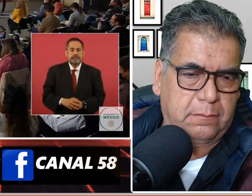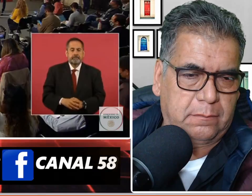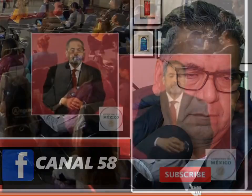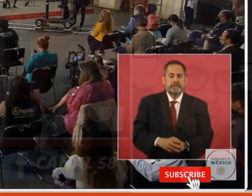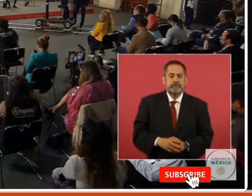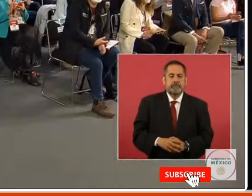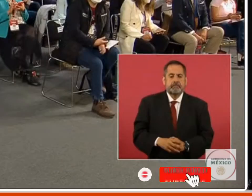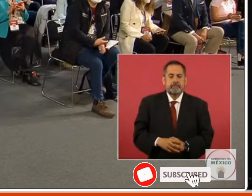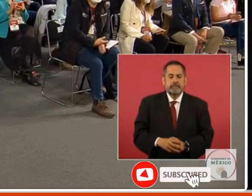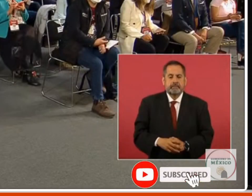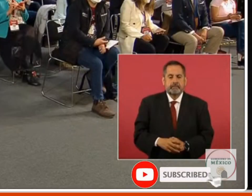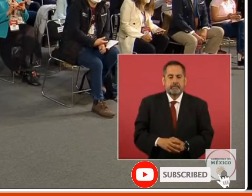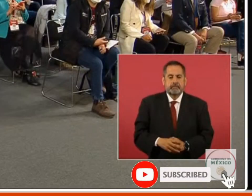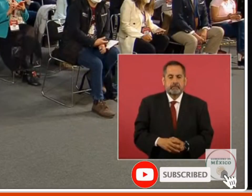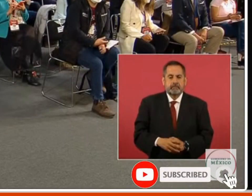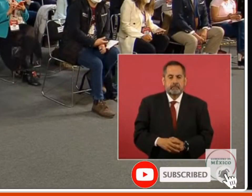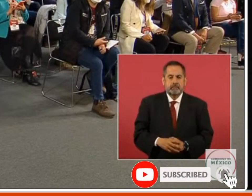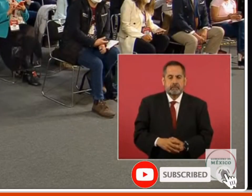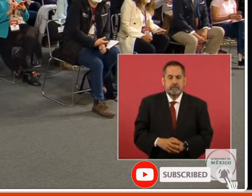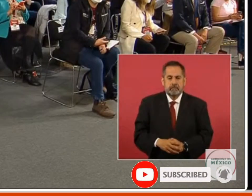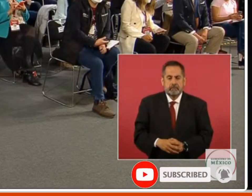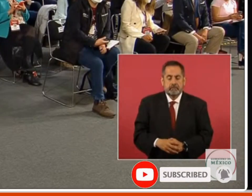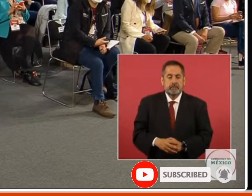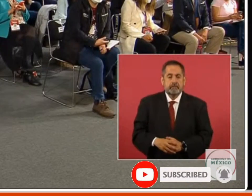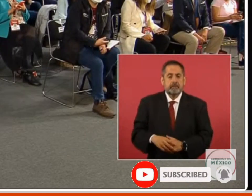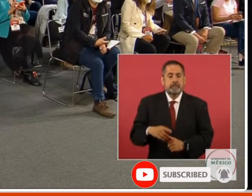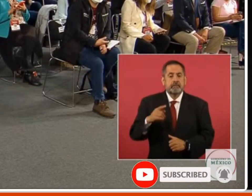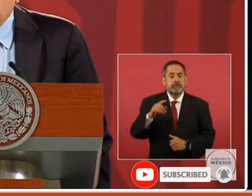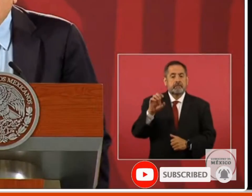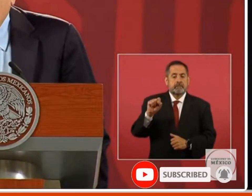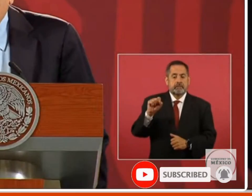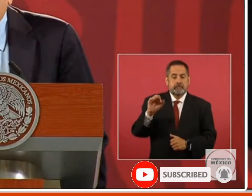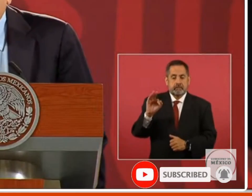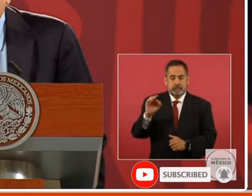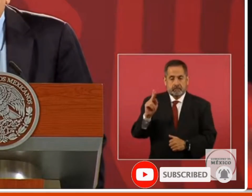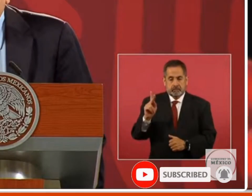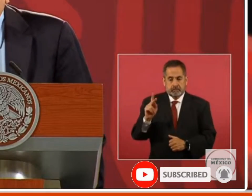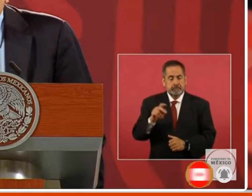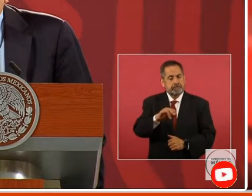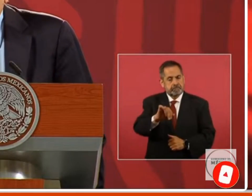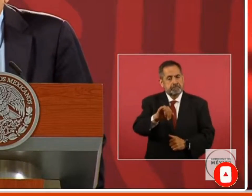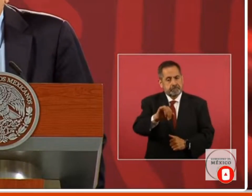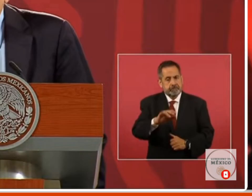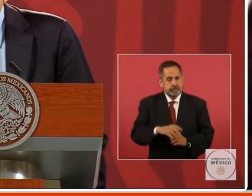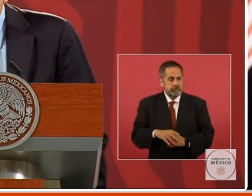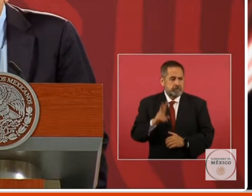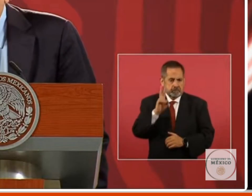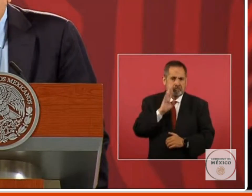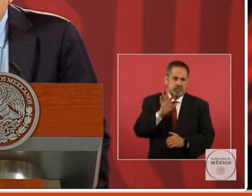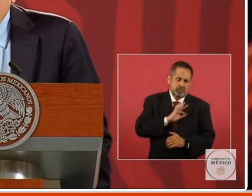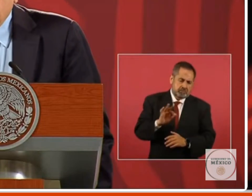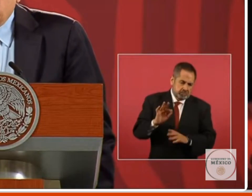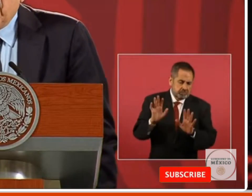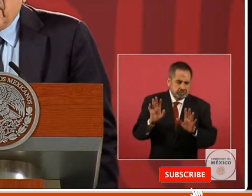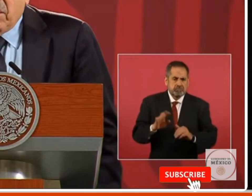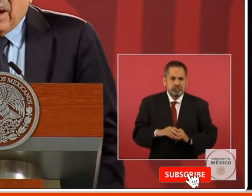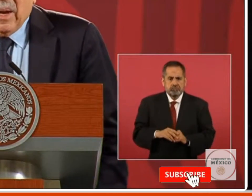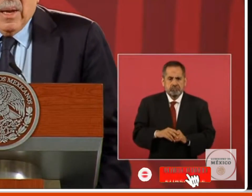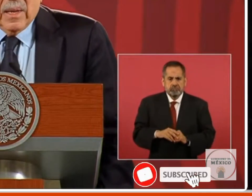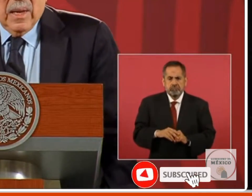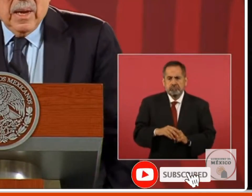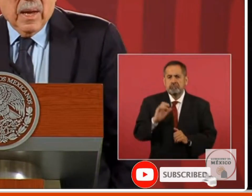de informaciones. Nosotros recibimos información, la analizamos y